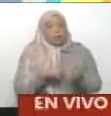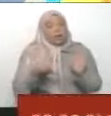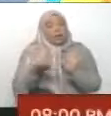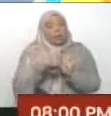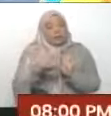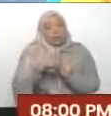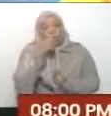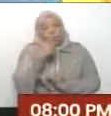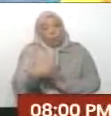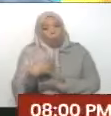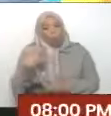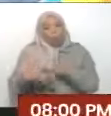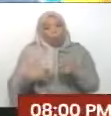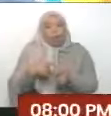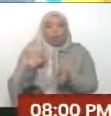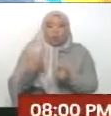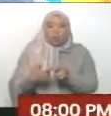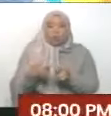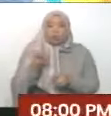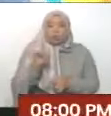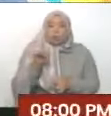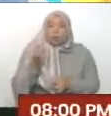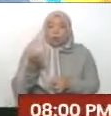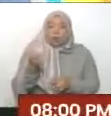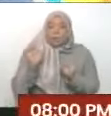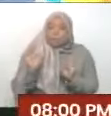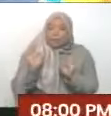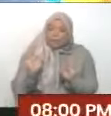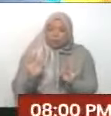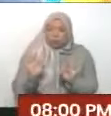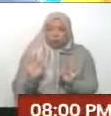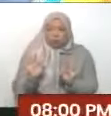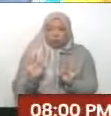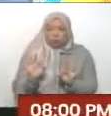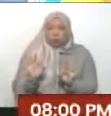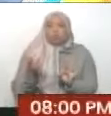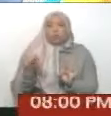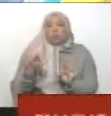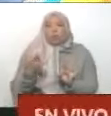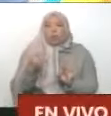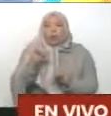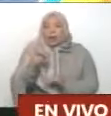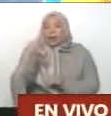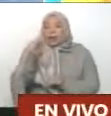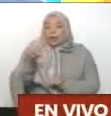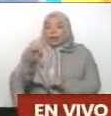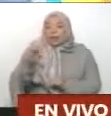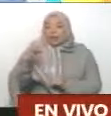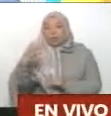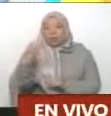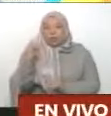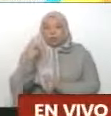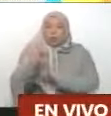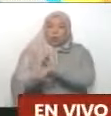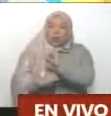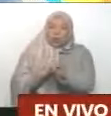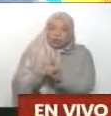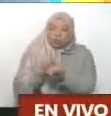oficio. Entonces, eso, y con la particularidad que como es el INSEE y la Organización Internacional del